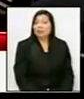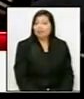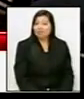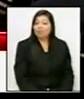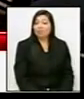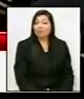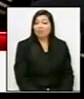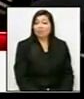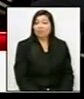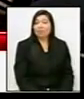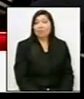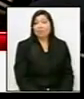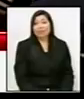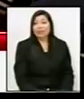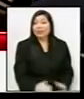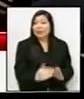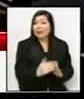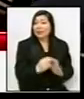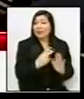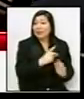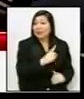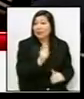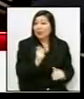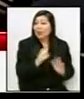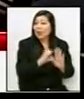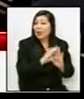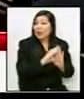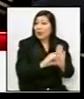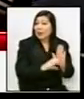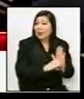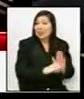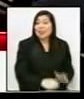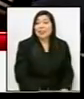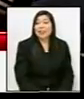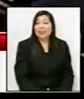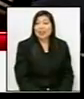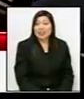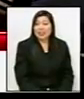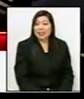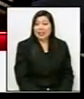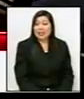inclusive el artículo 100 de la Constitución establece, presidente,